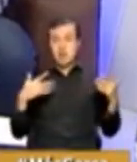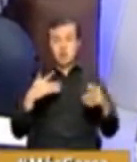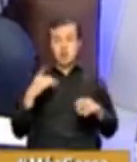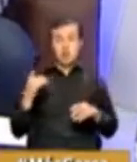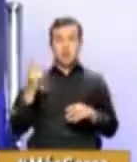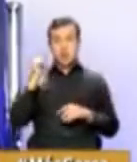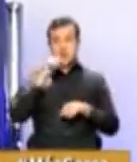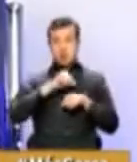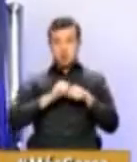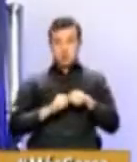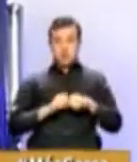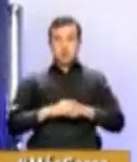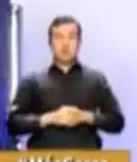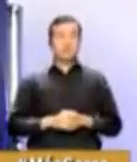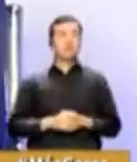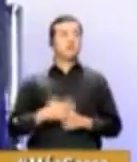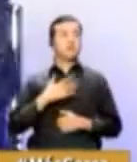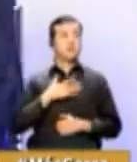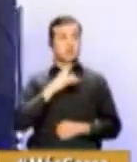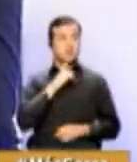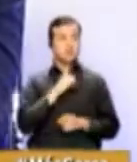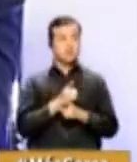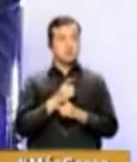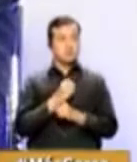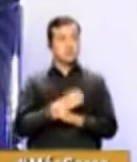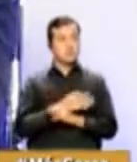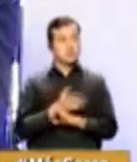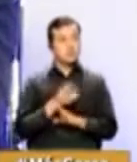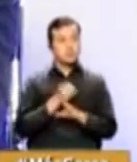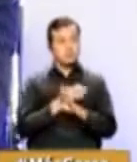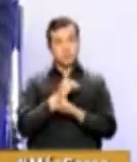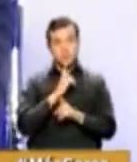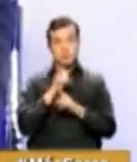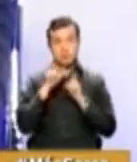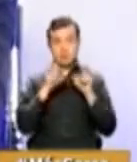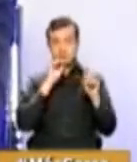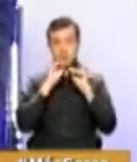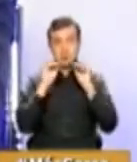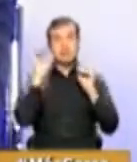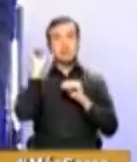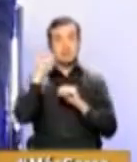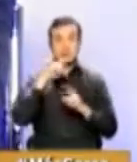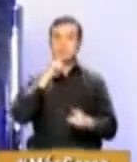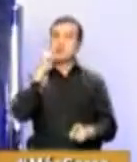cirugía? Yo la verdad les recomendaría a la gente que sí,